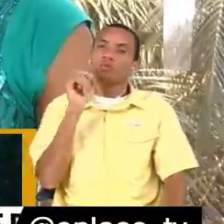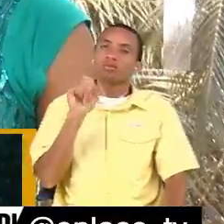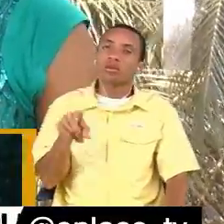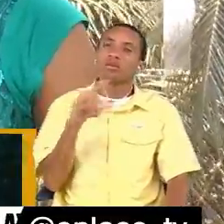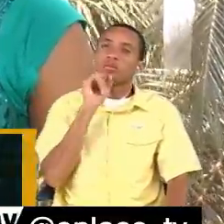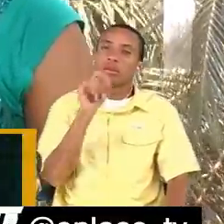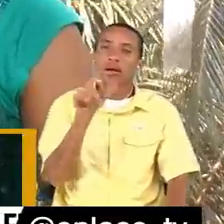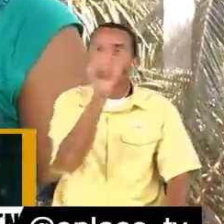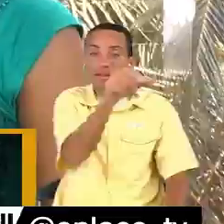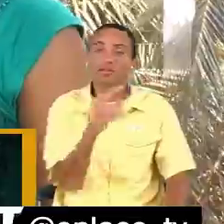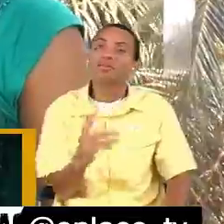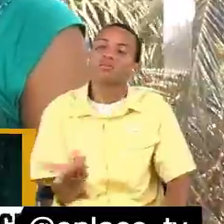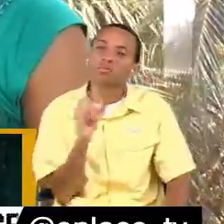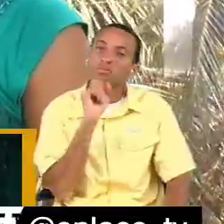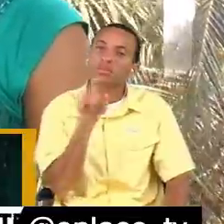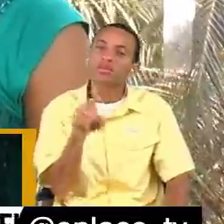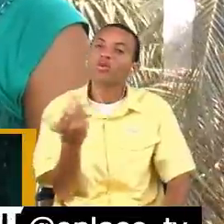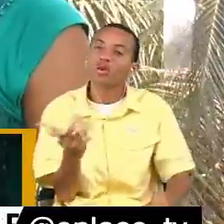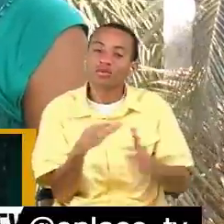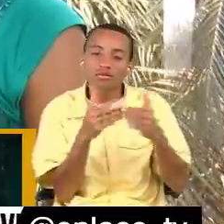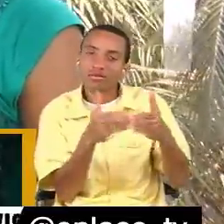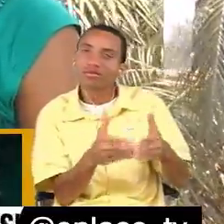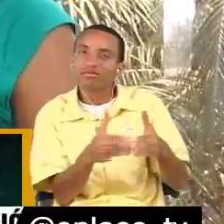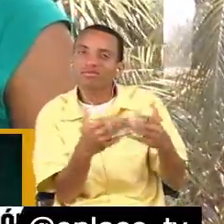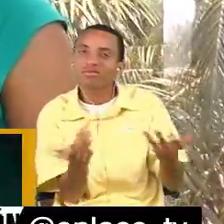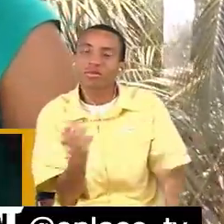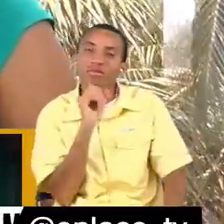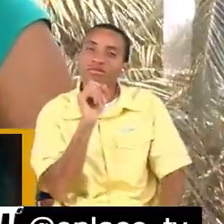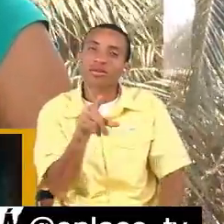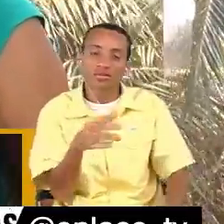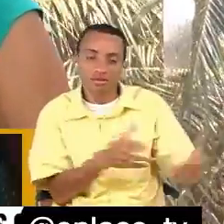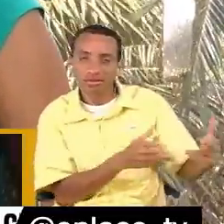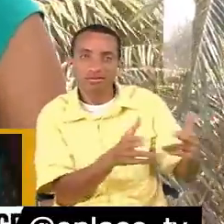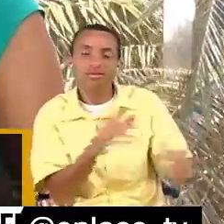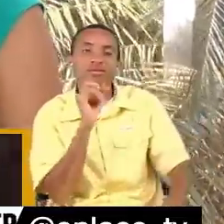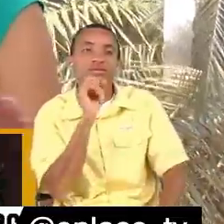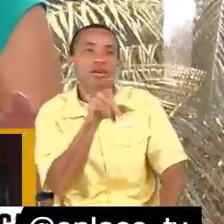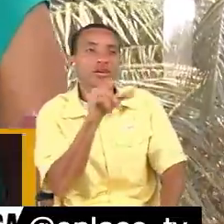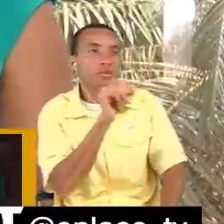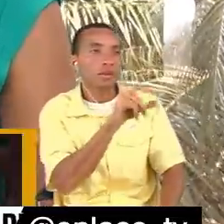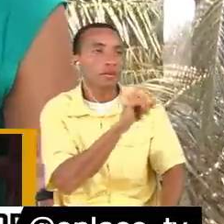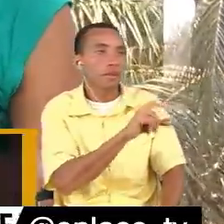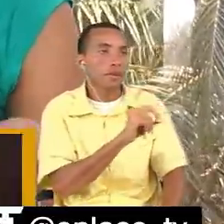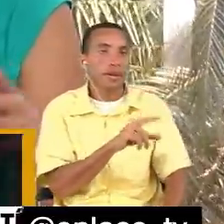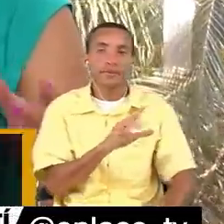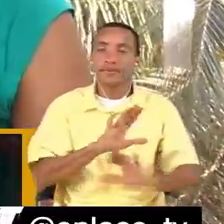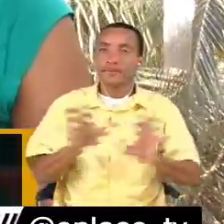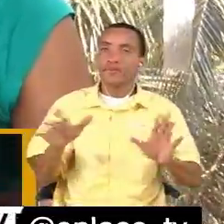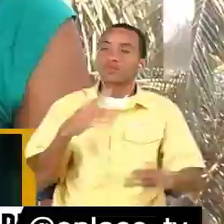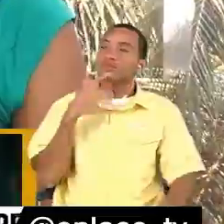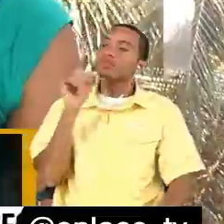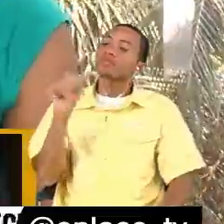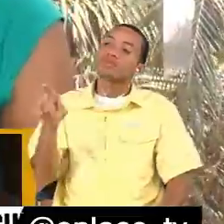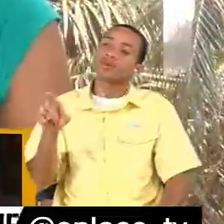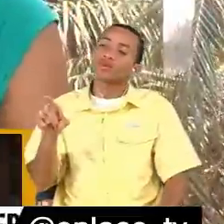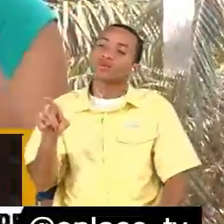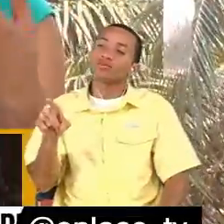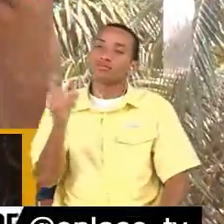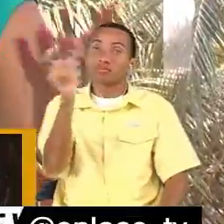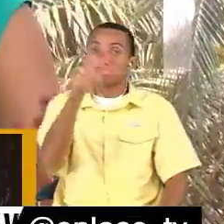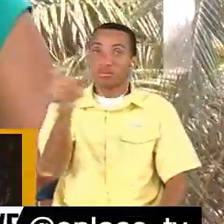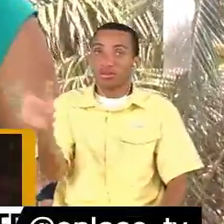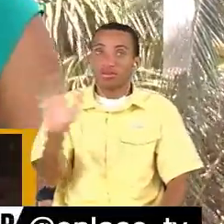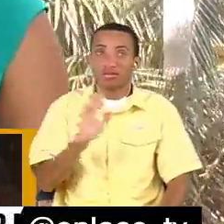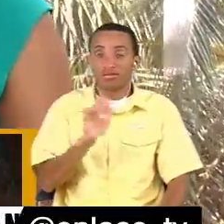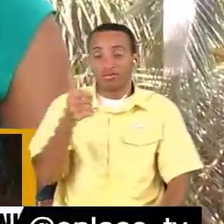gente así para que nos informe todo sobre la navegación, sobre el río, ¿cierto, prima? Sí, prima. Entonces lo que hacemos es que vamos preguntándole a la gente, a